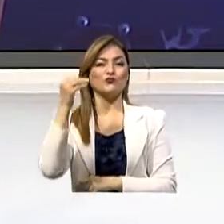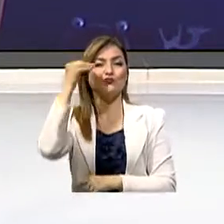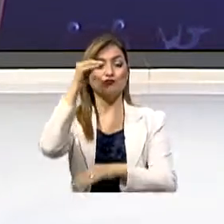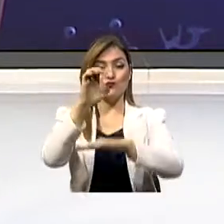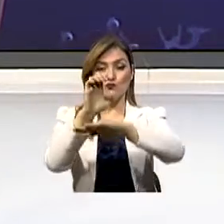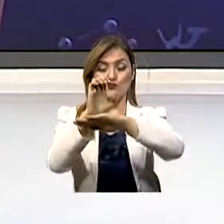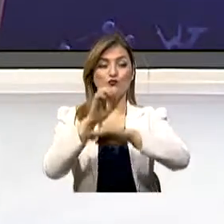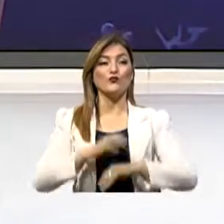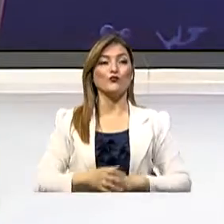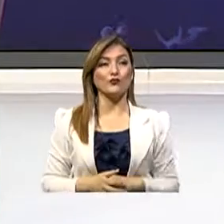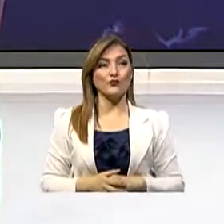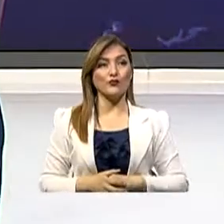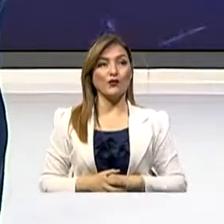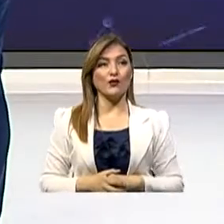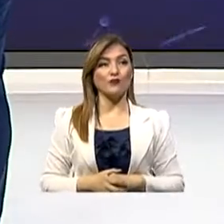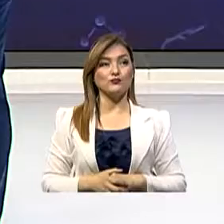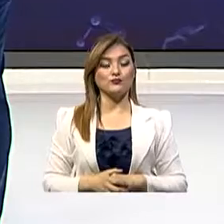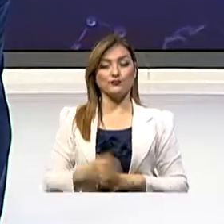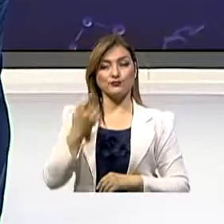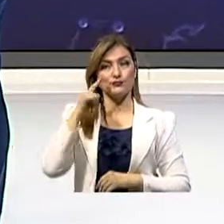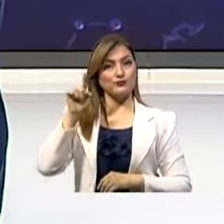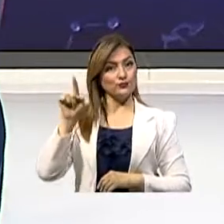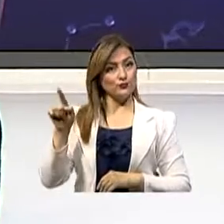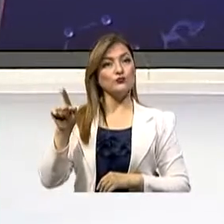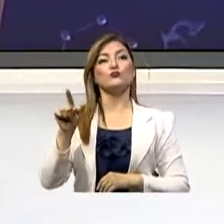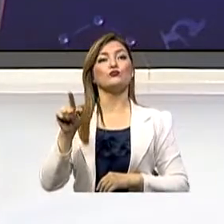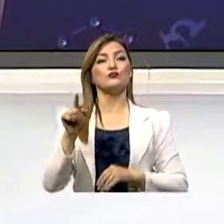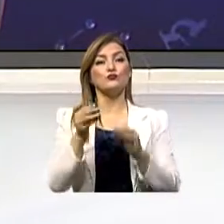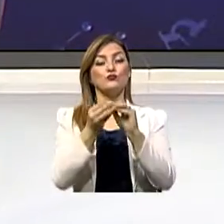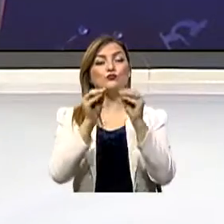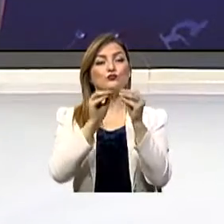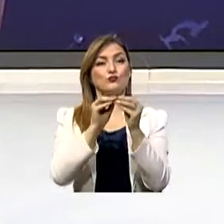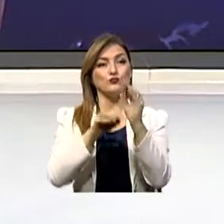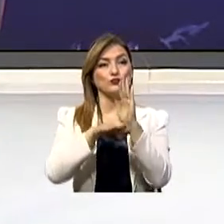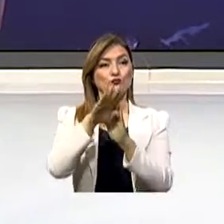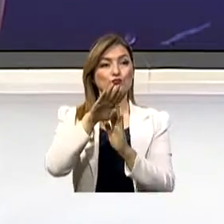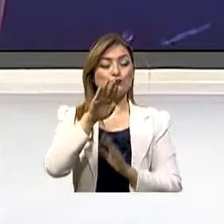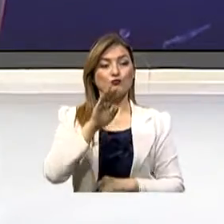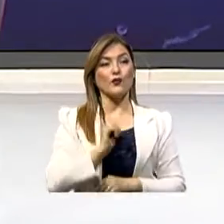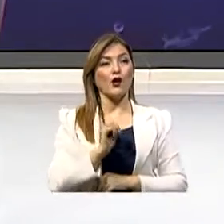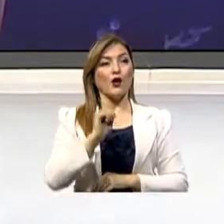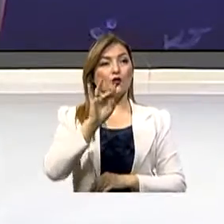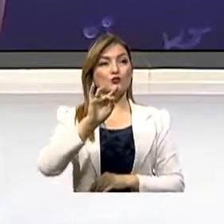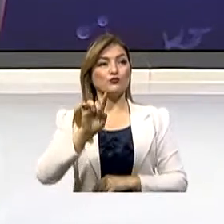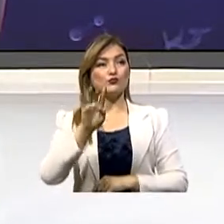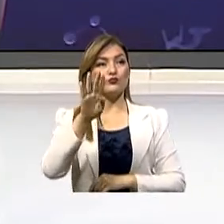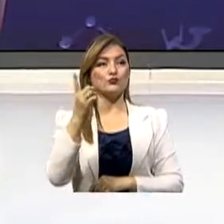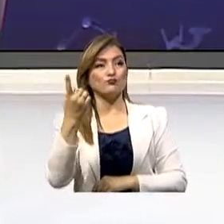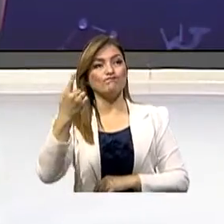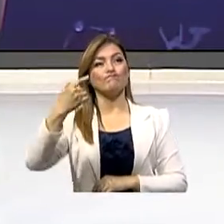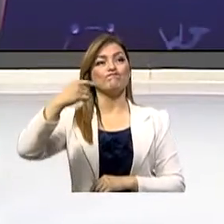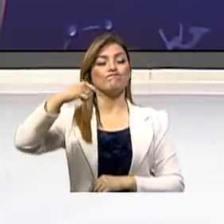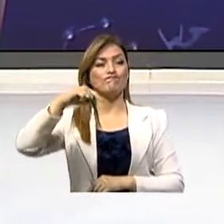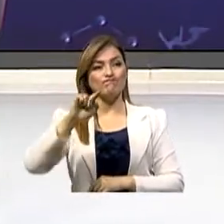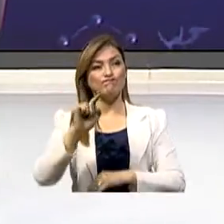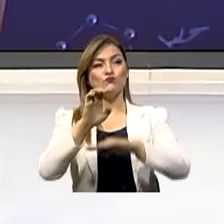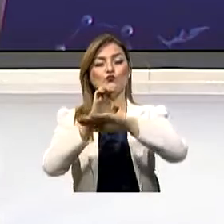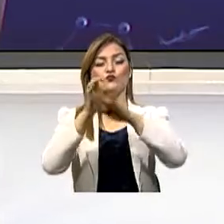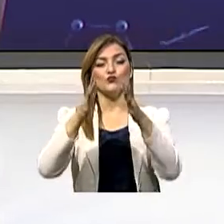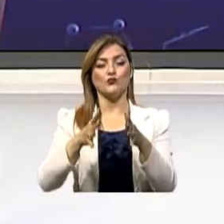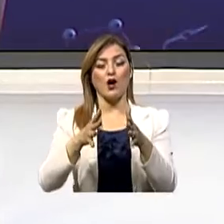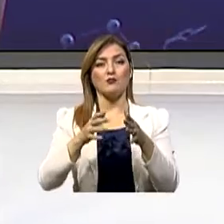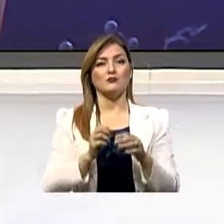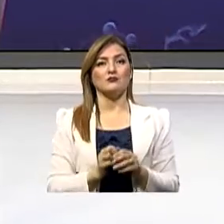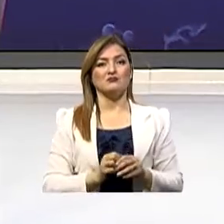y vean ustedes un número que es superior a 4.8 millones de ecuatorianos ya tenían sobrepeso u